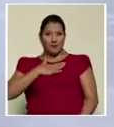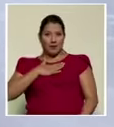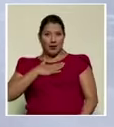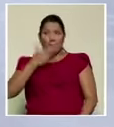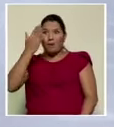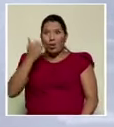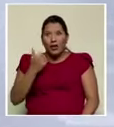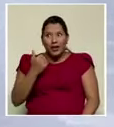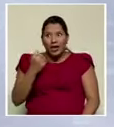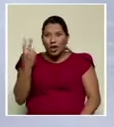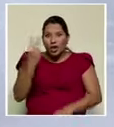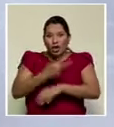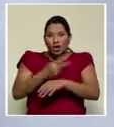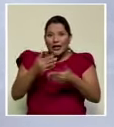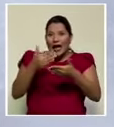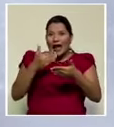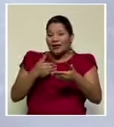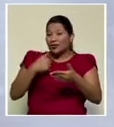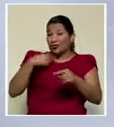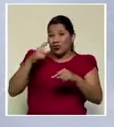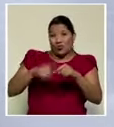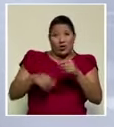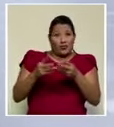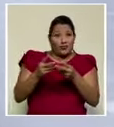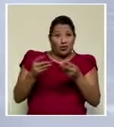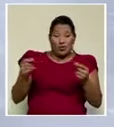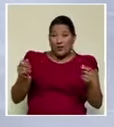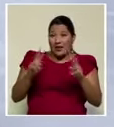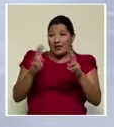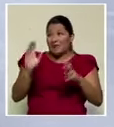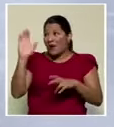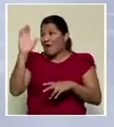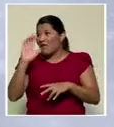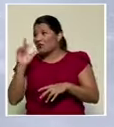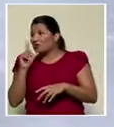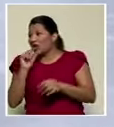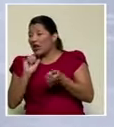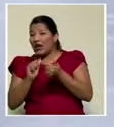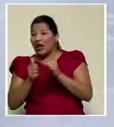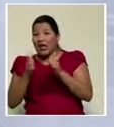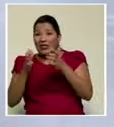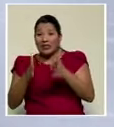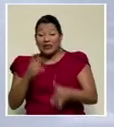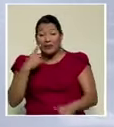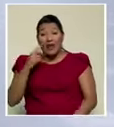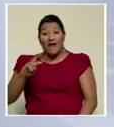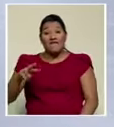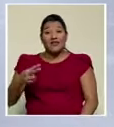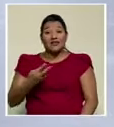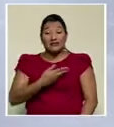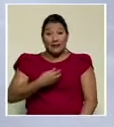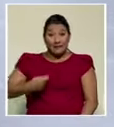resolver ese asunto en 24 horas de ir a buscar una candidata a la